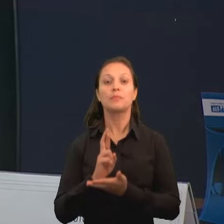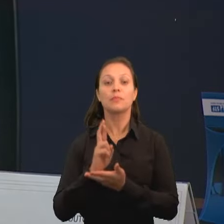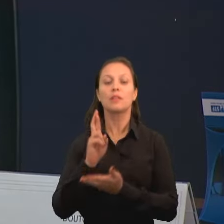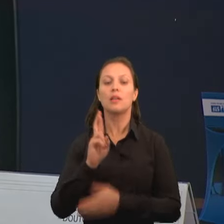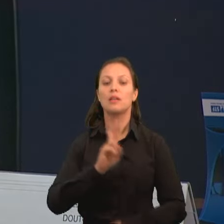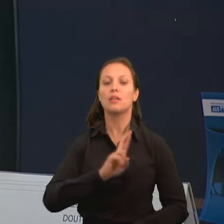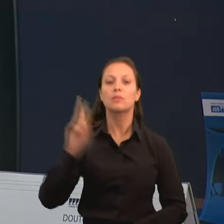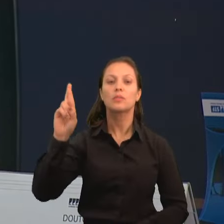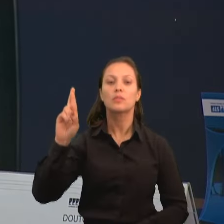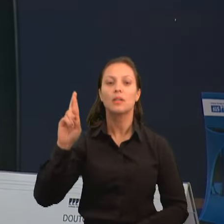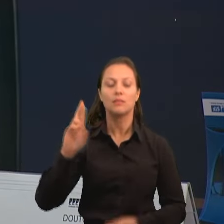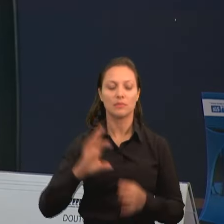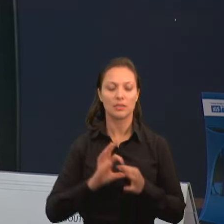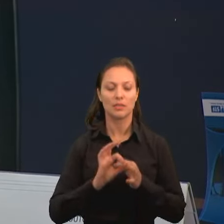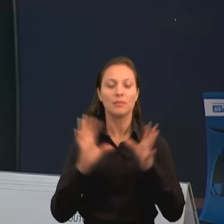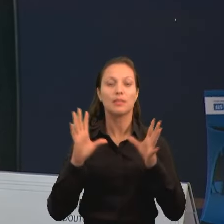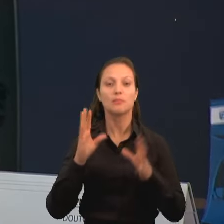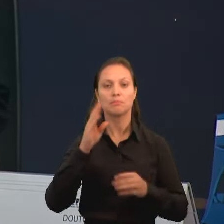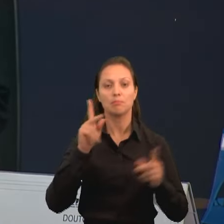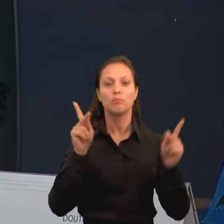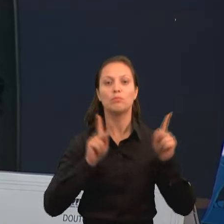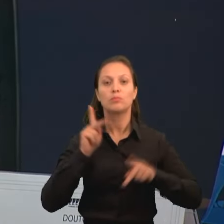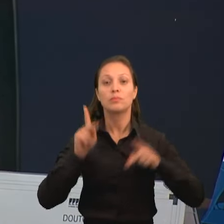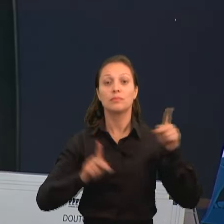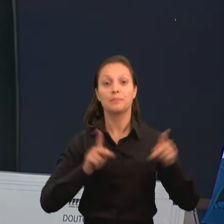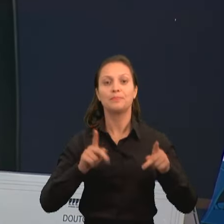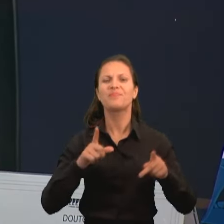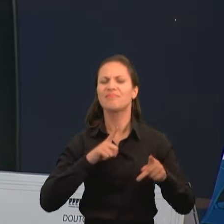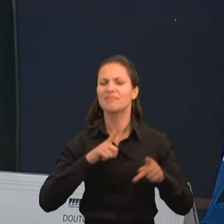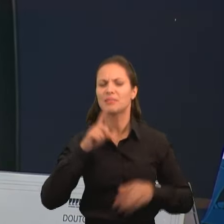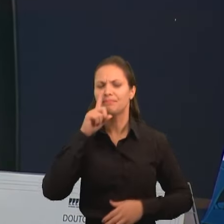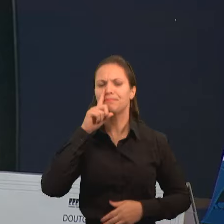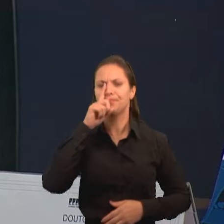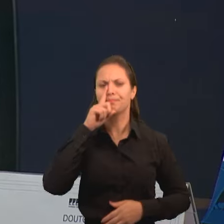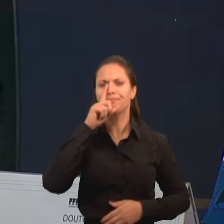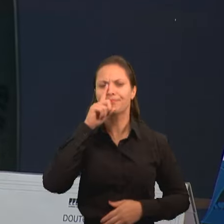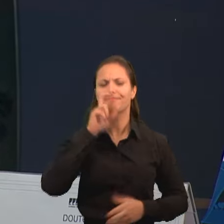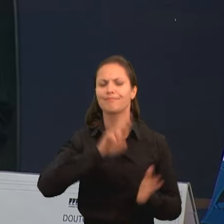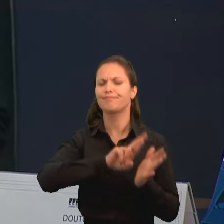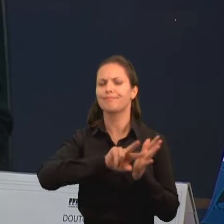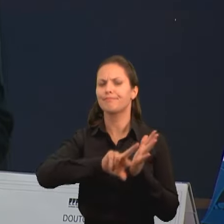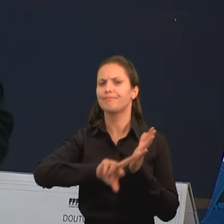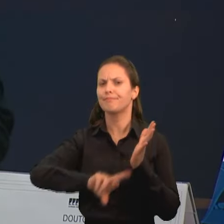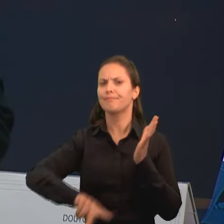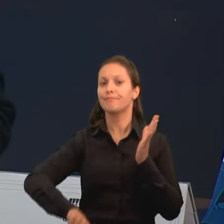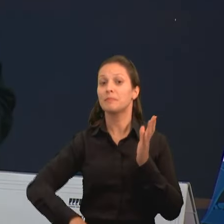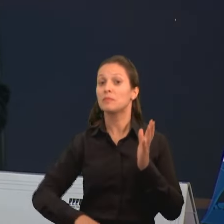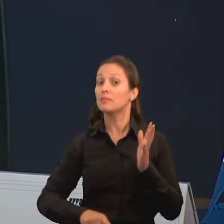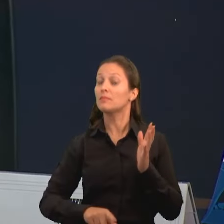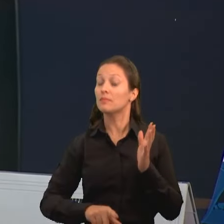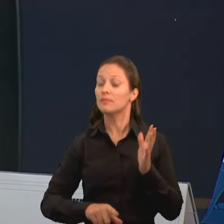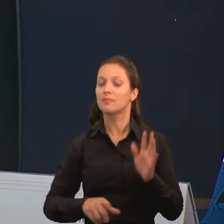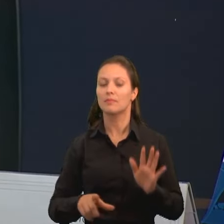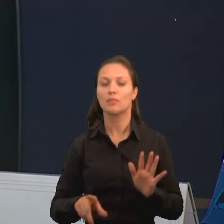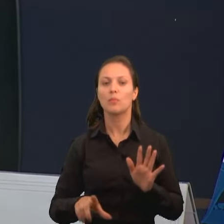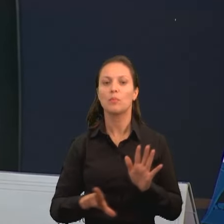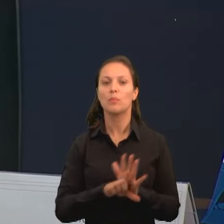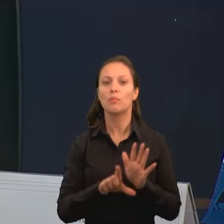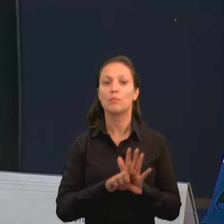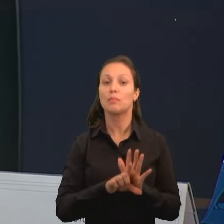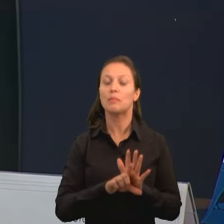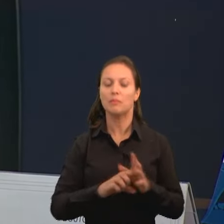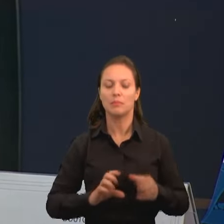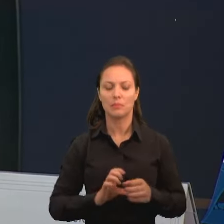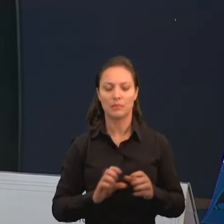elección, los representantes tienen que responder a la voluntad popular. Hay riesgos significativos en la neurotecnología